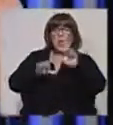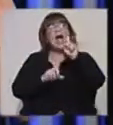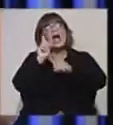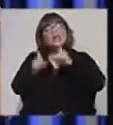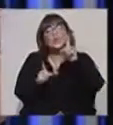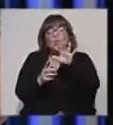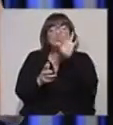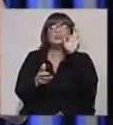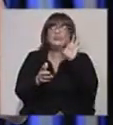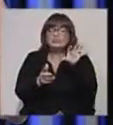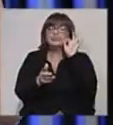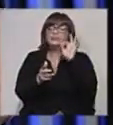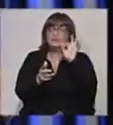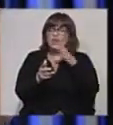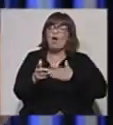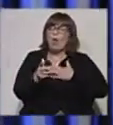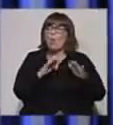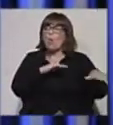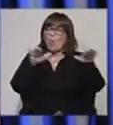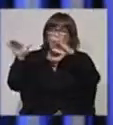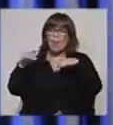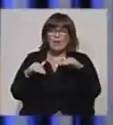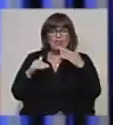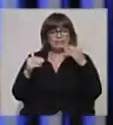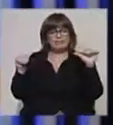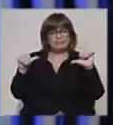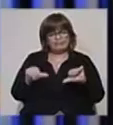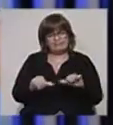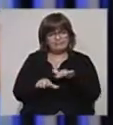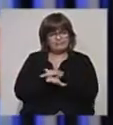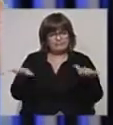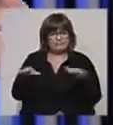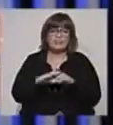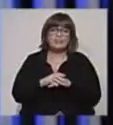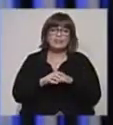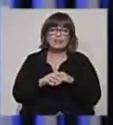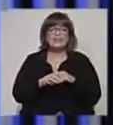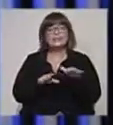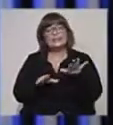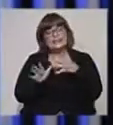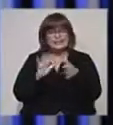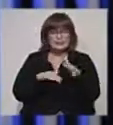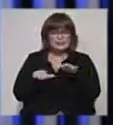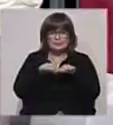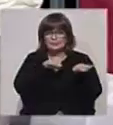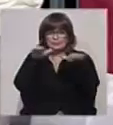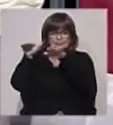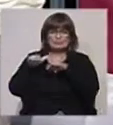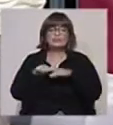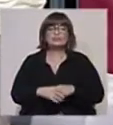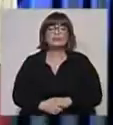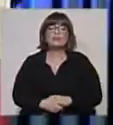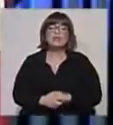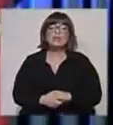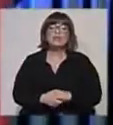pero este año hay como un consenso de que el nivel está un poco bajo. Está ahí como parejo hacia abajo. Bien, bueno,